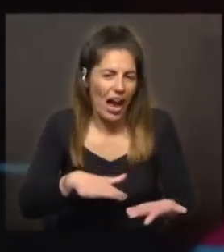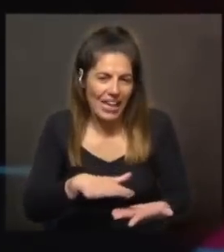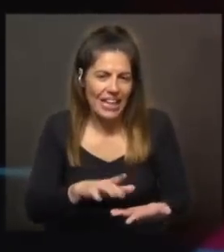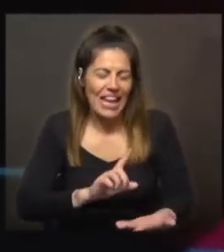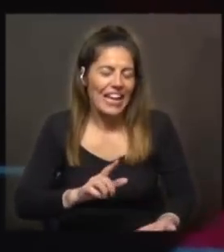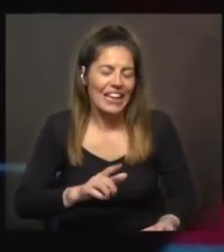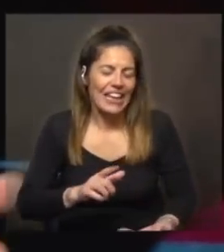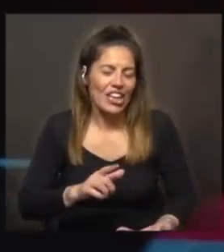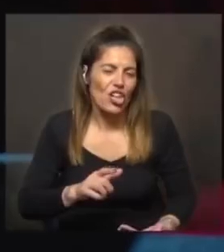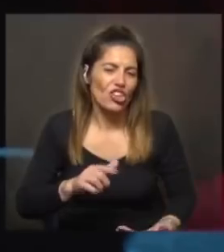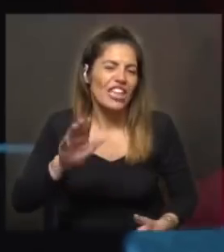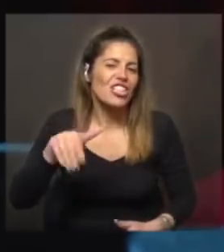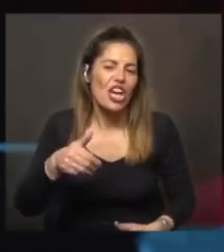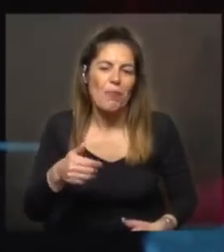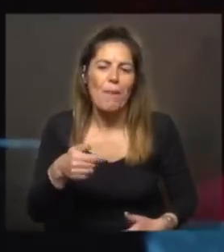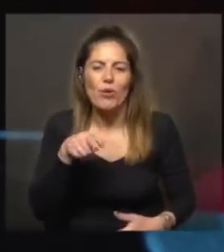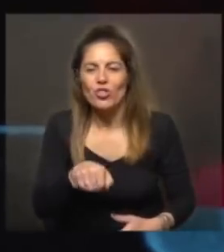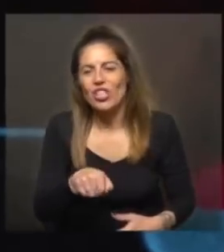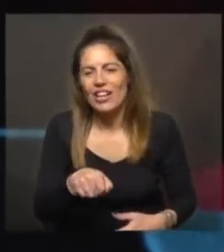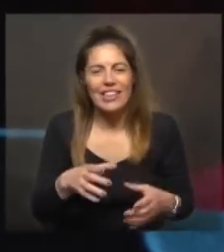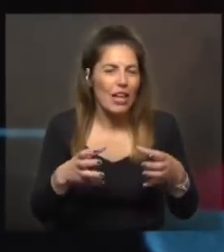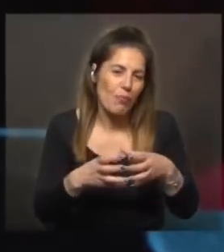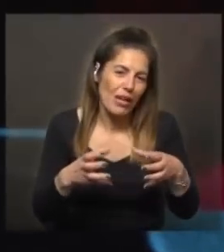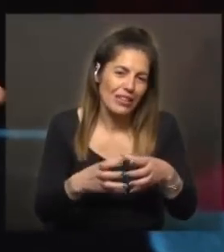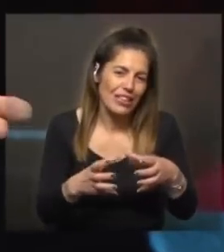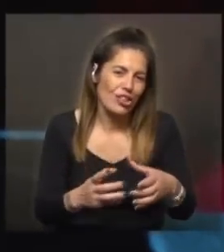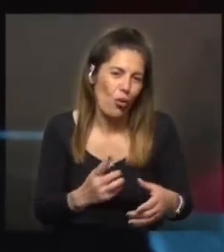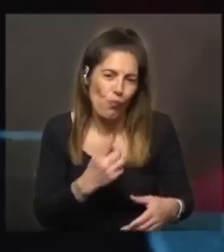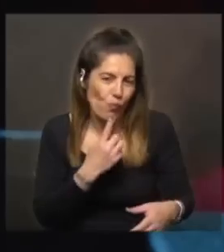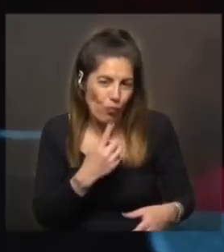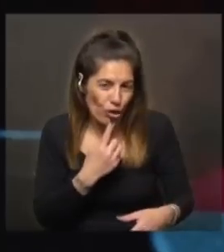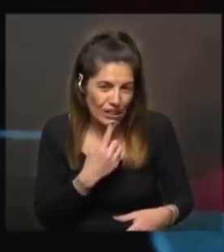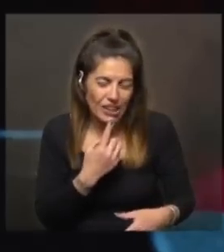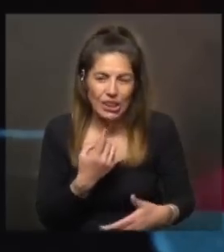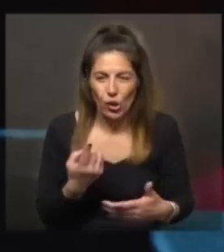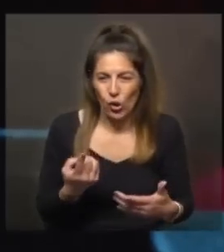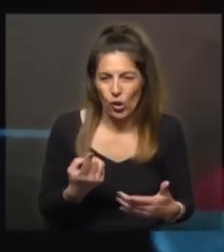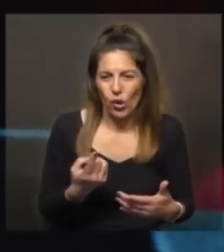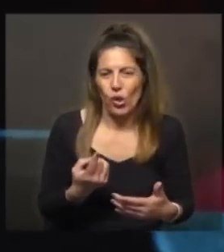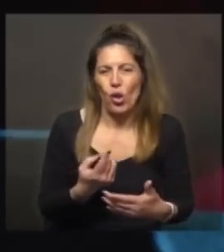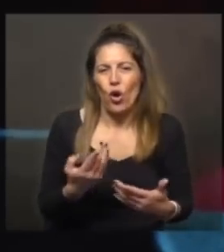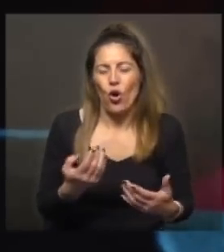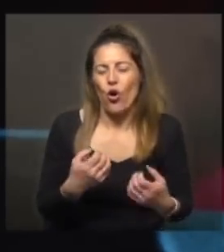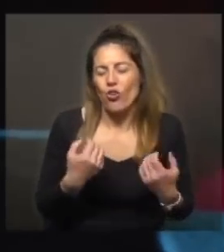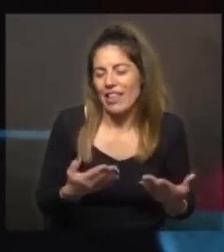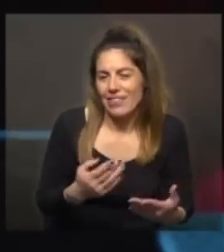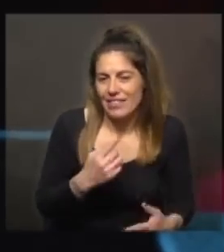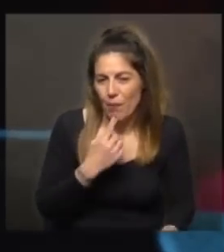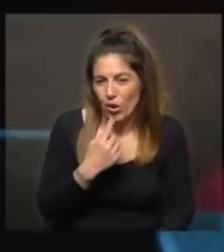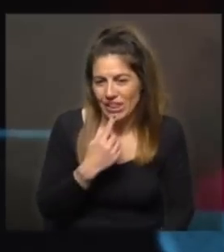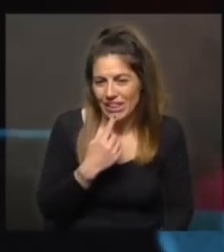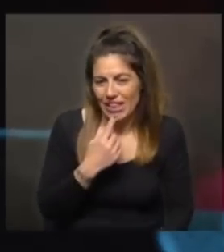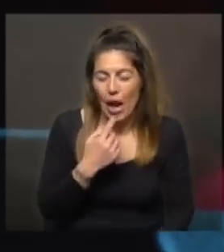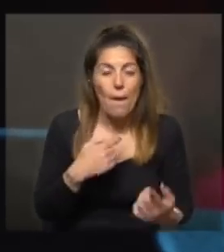este por ser de tal o cual este digamos partido o tendencia política pero